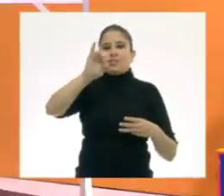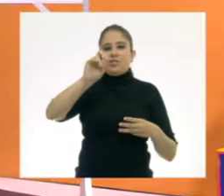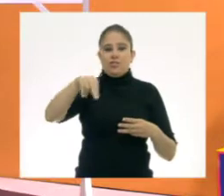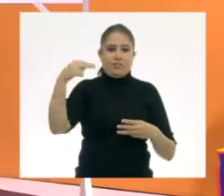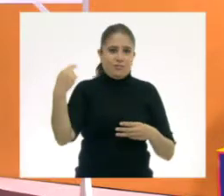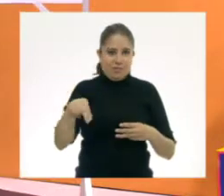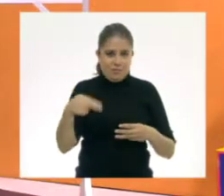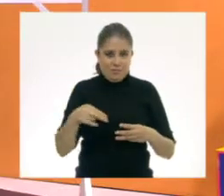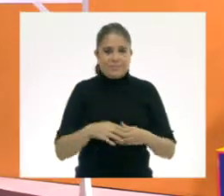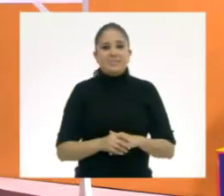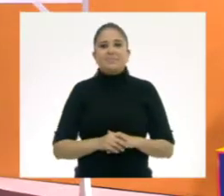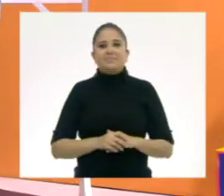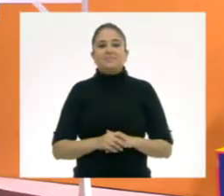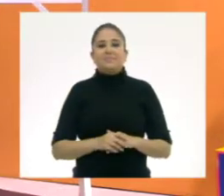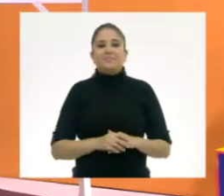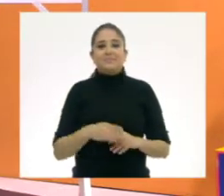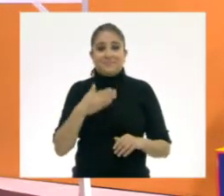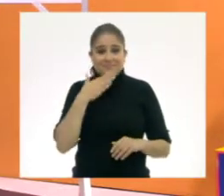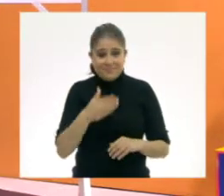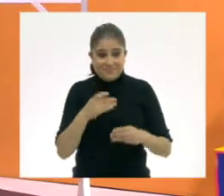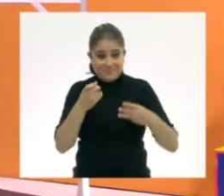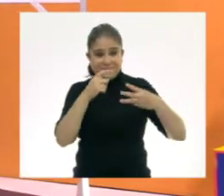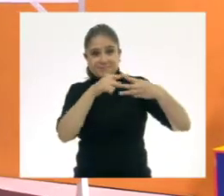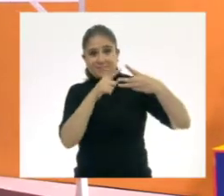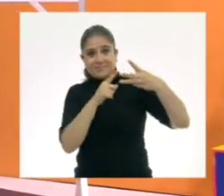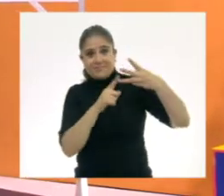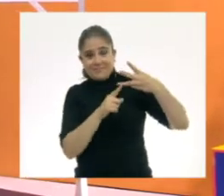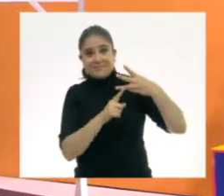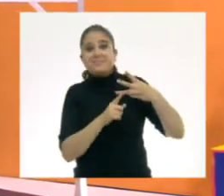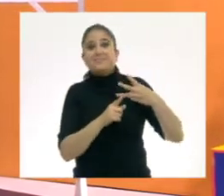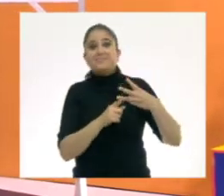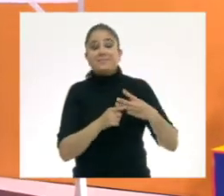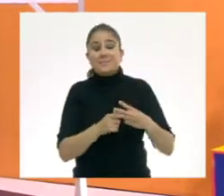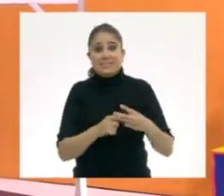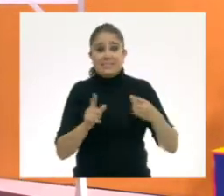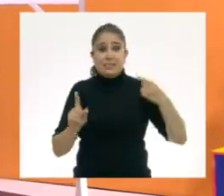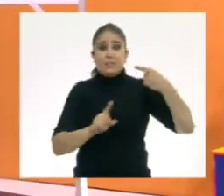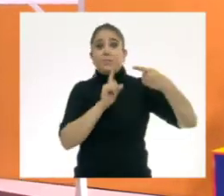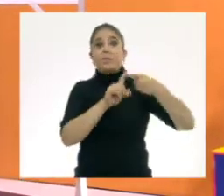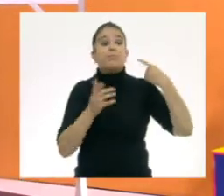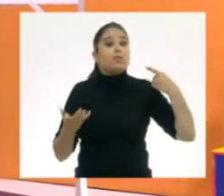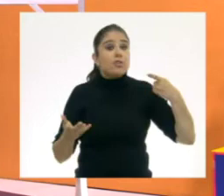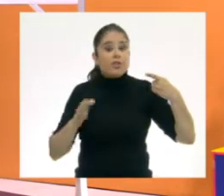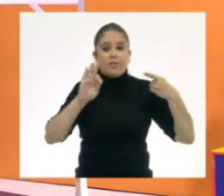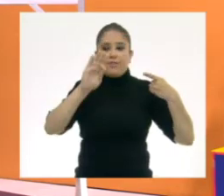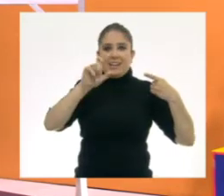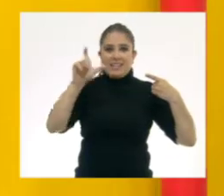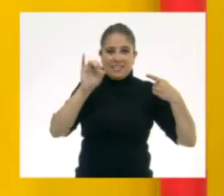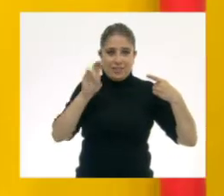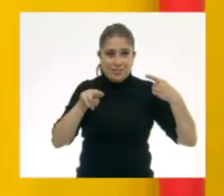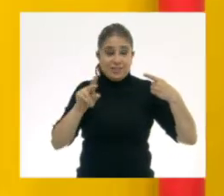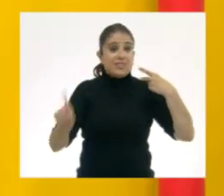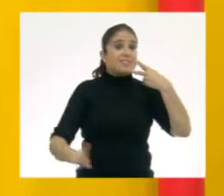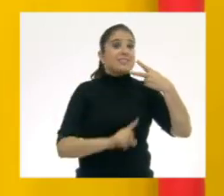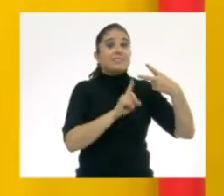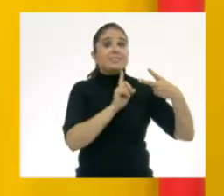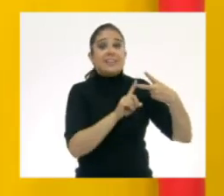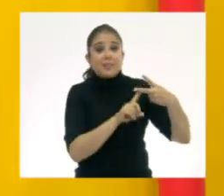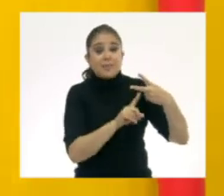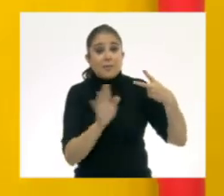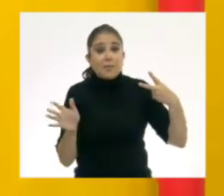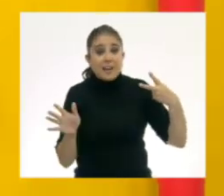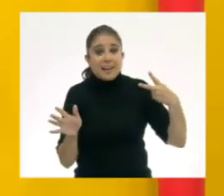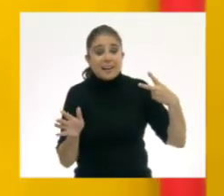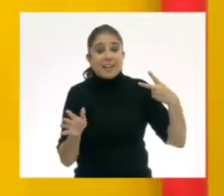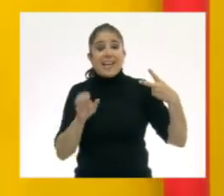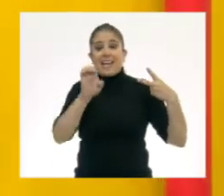rotación. Muy bien. Entonces tenemos esas tres, ¿sí? La primera, ¿qué fue? Flexión. Muy bien. Segunda,